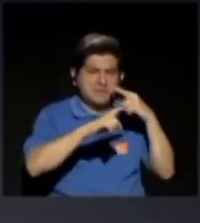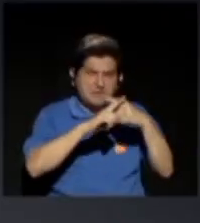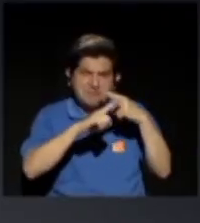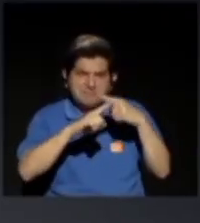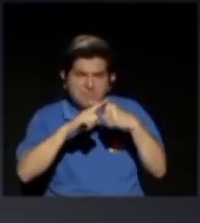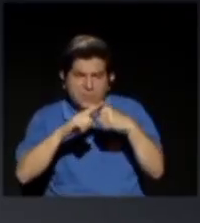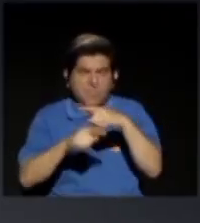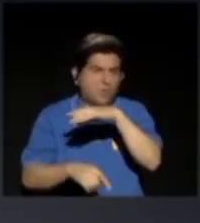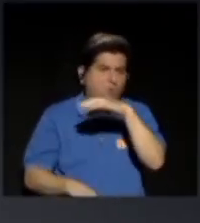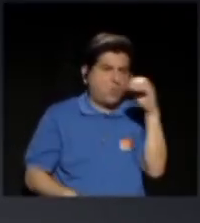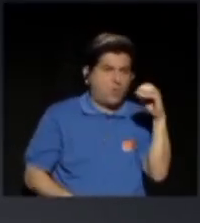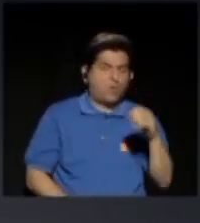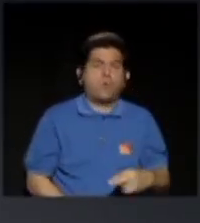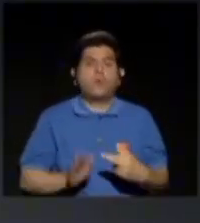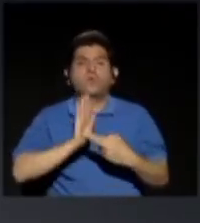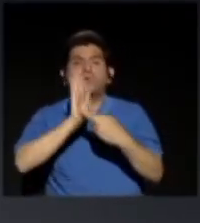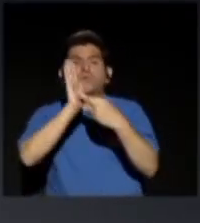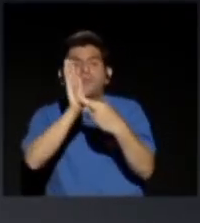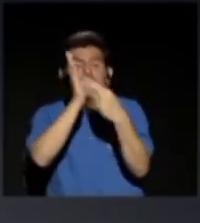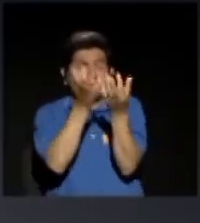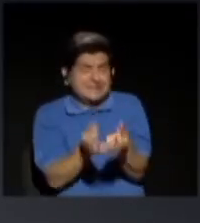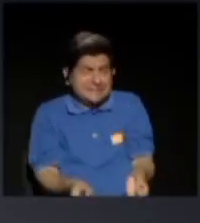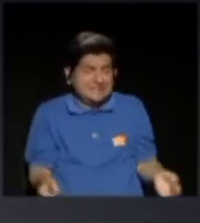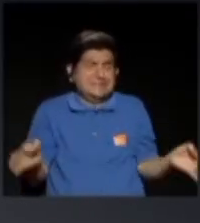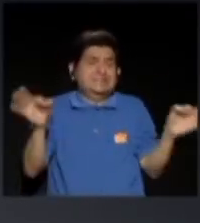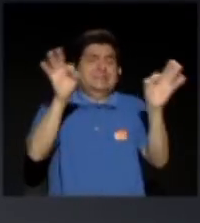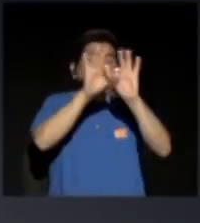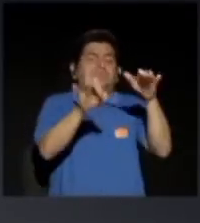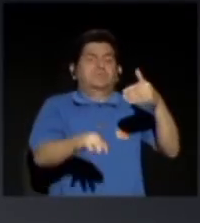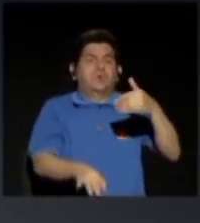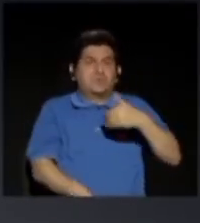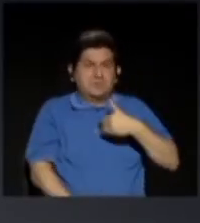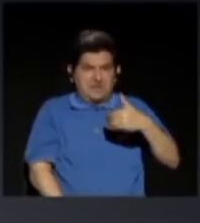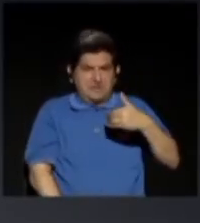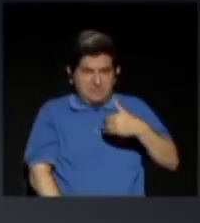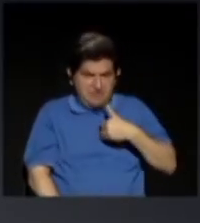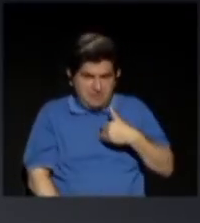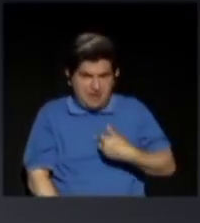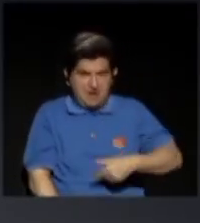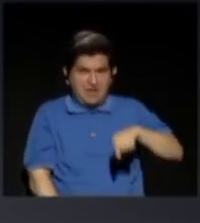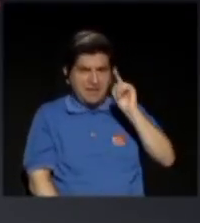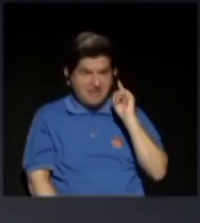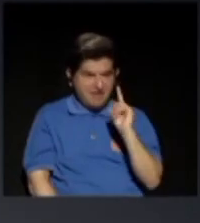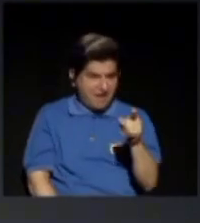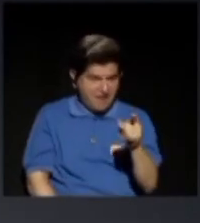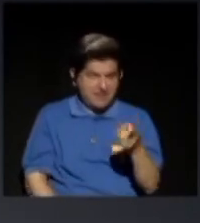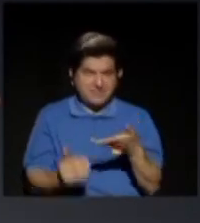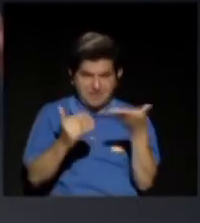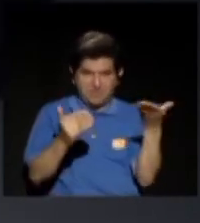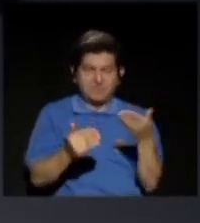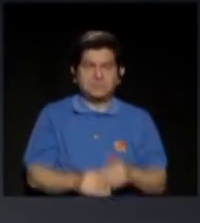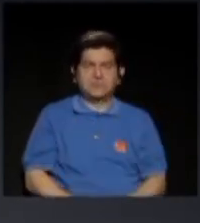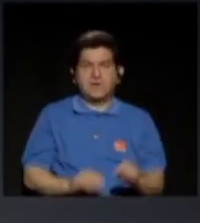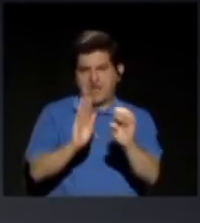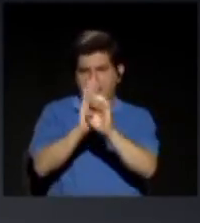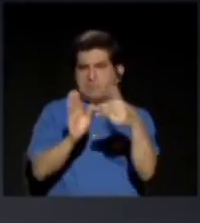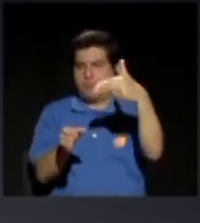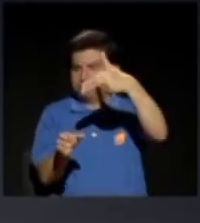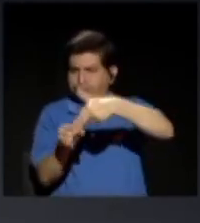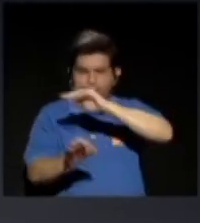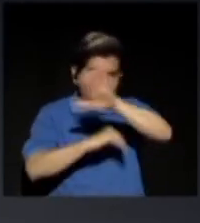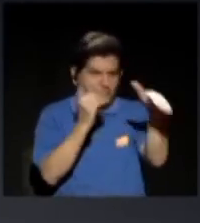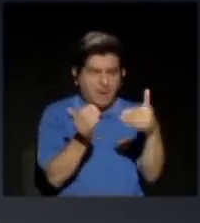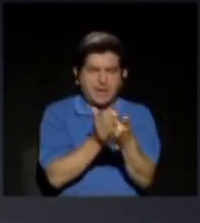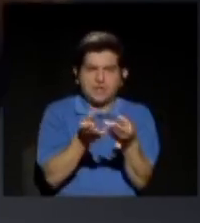que de alguna manera representa la importancia que tiene ese artículo, en este caso la gasolina, en toda